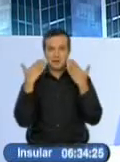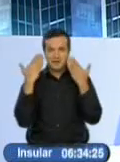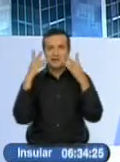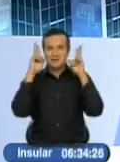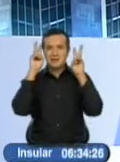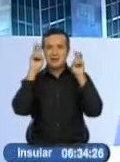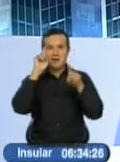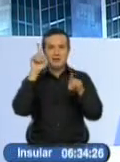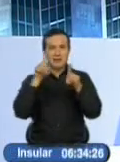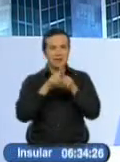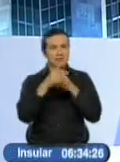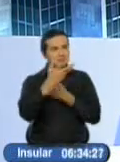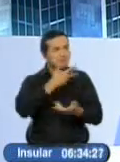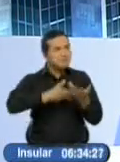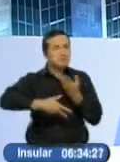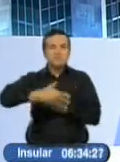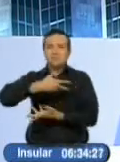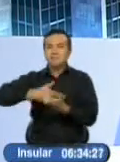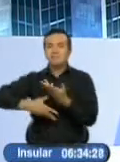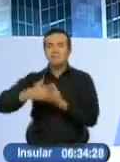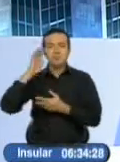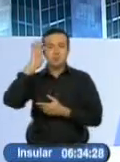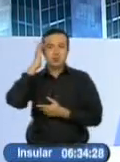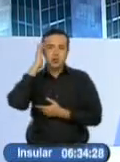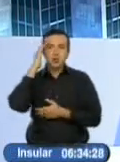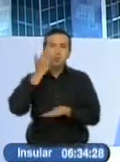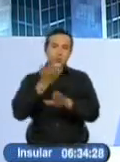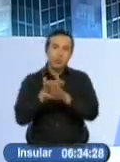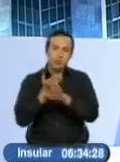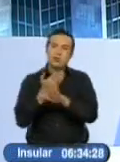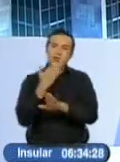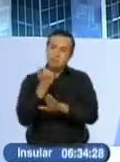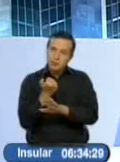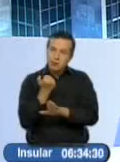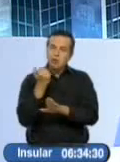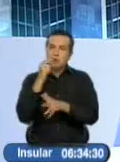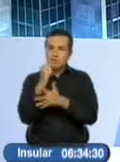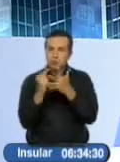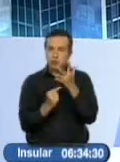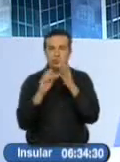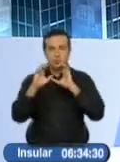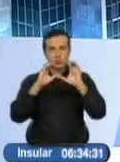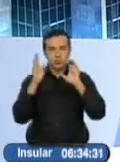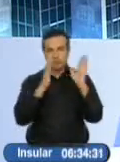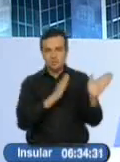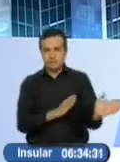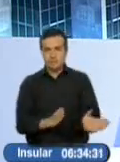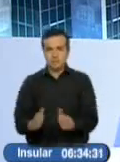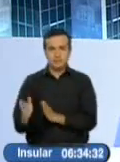establecido por el gobierno se plantean inquietudes, preocupaciones y propuestas para mejorar el ejercicio comunicacional.